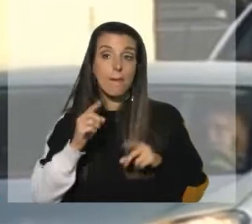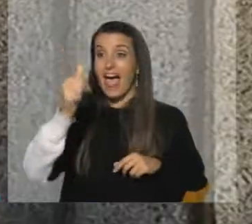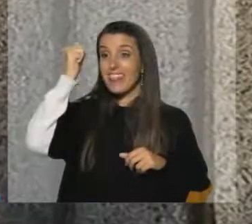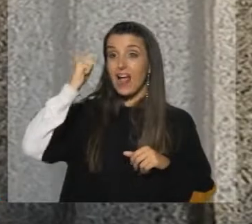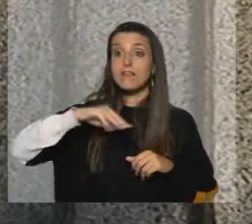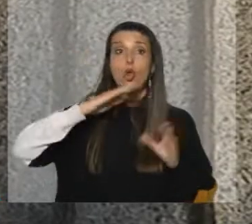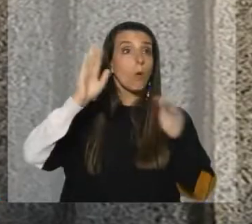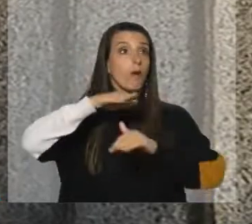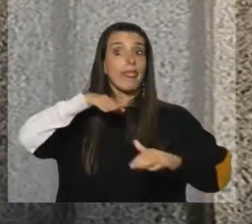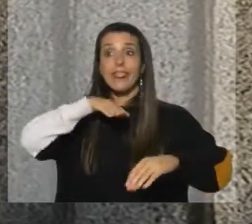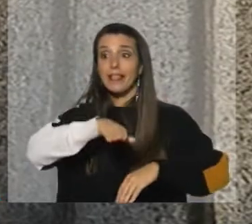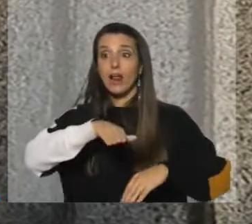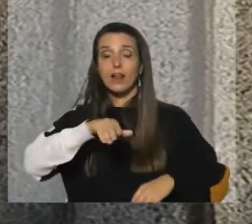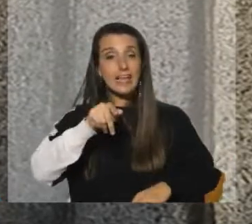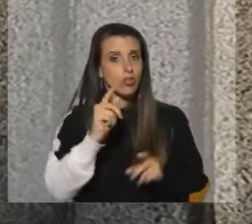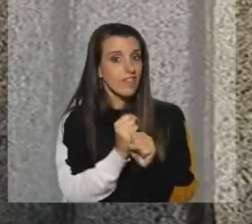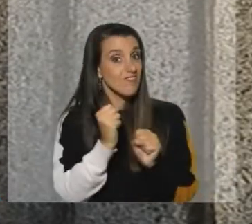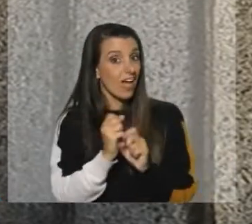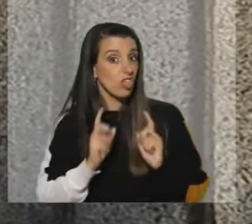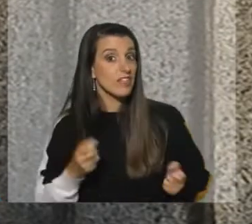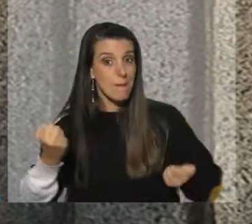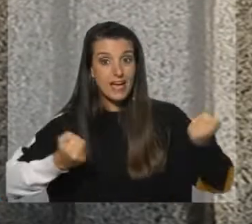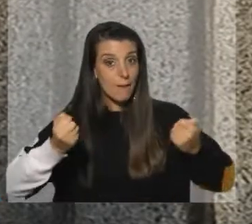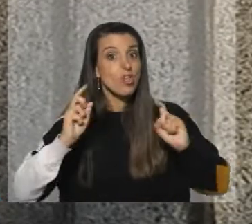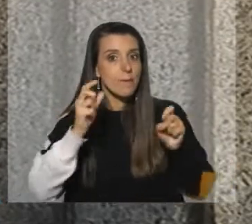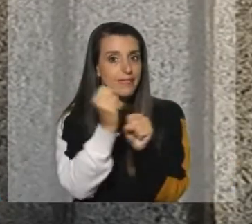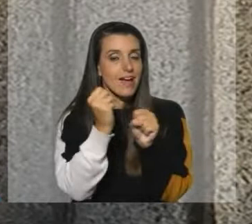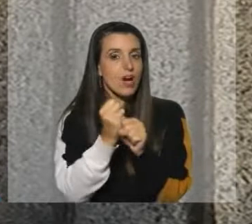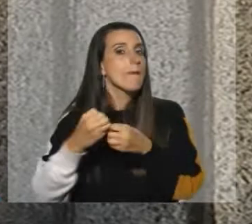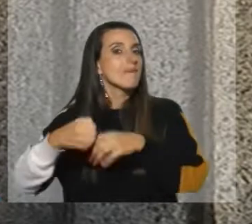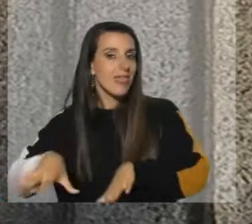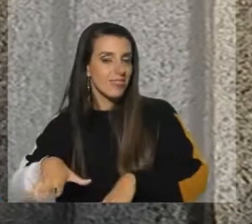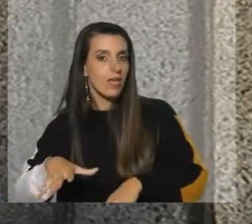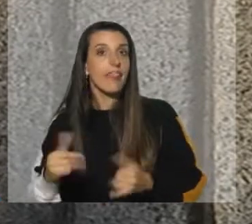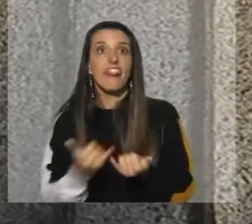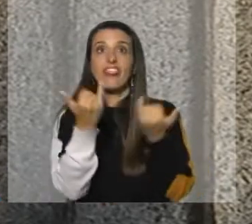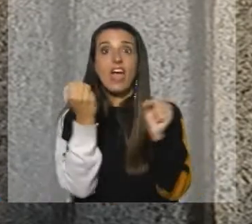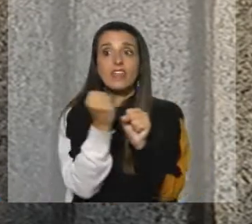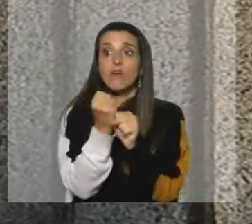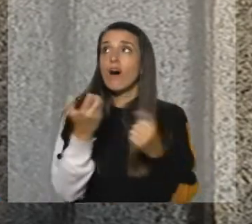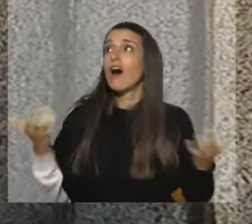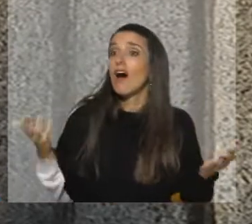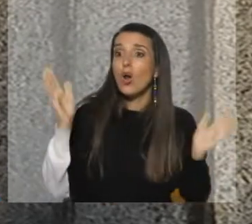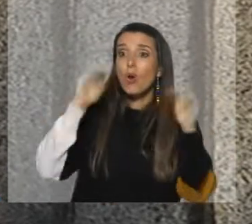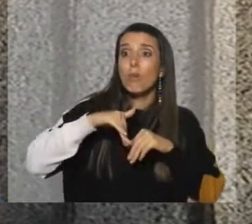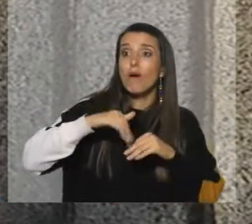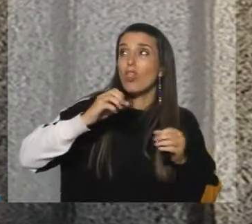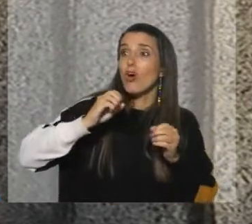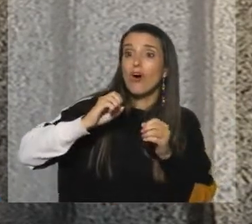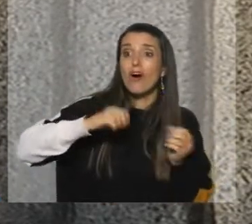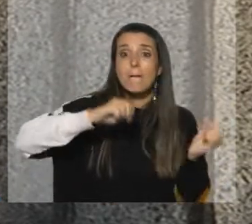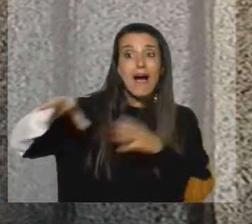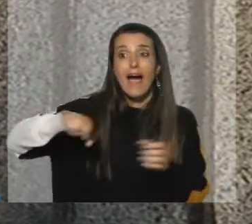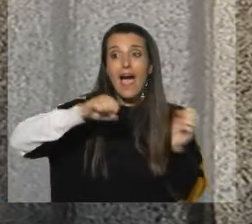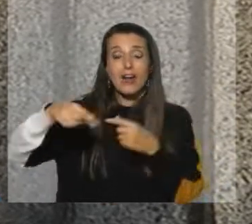entrar esos son trabajadores también trabajadores que pierden su día de trabajo y productores que